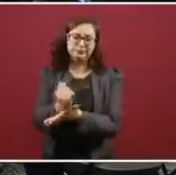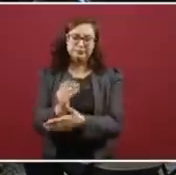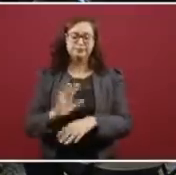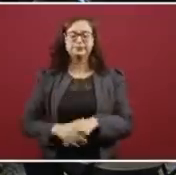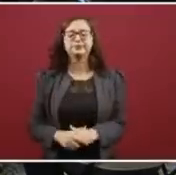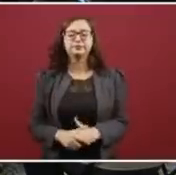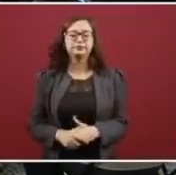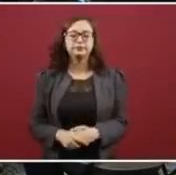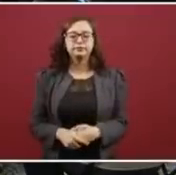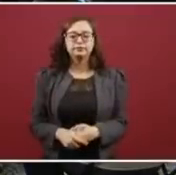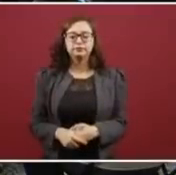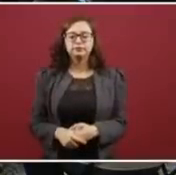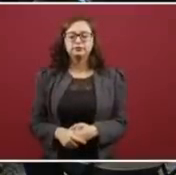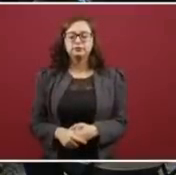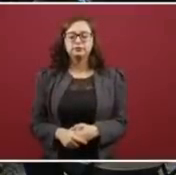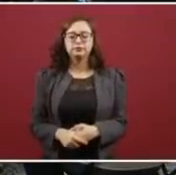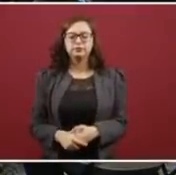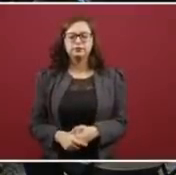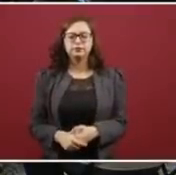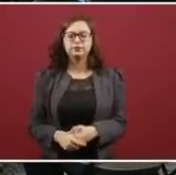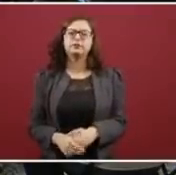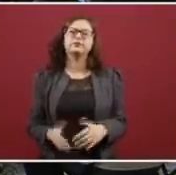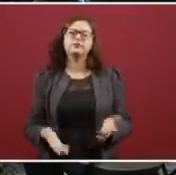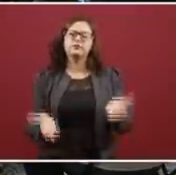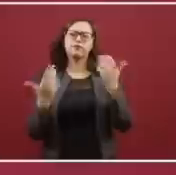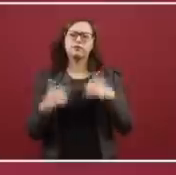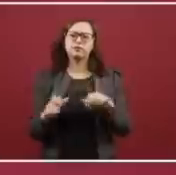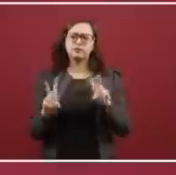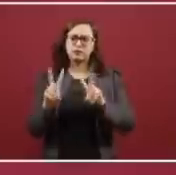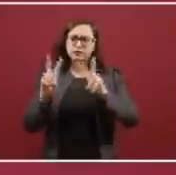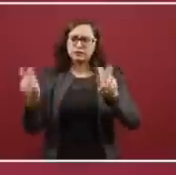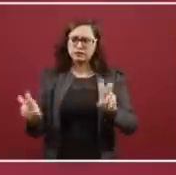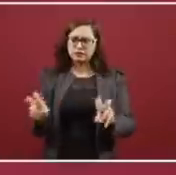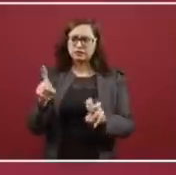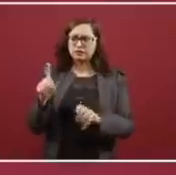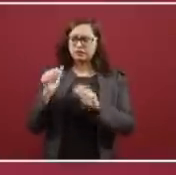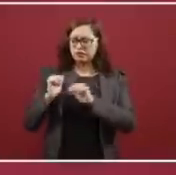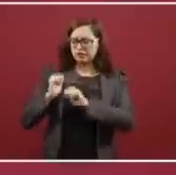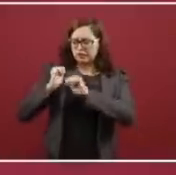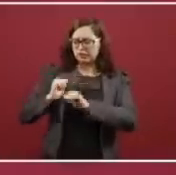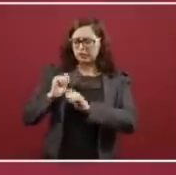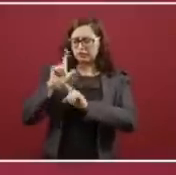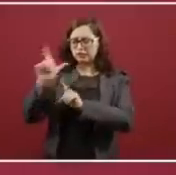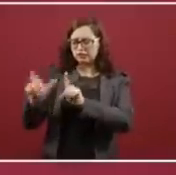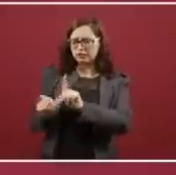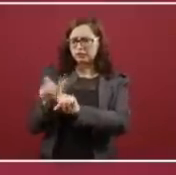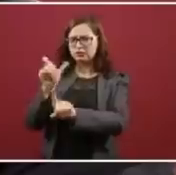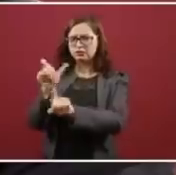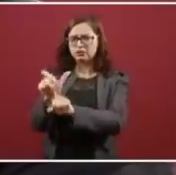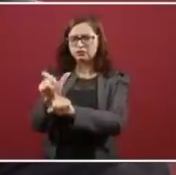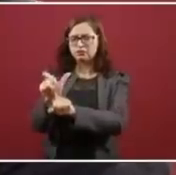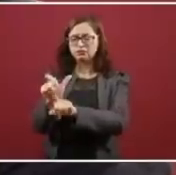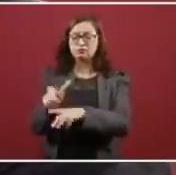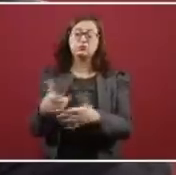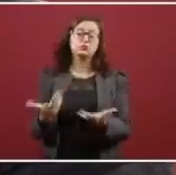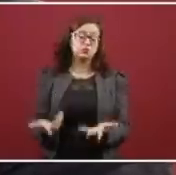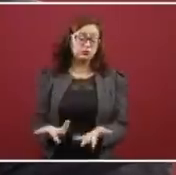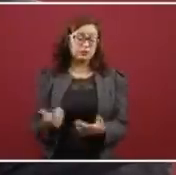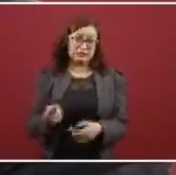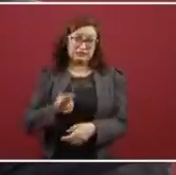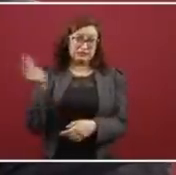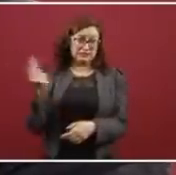muy bien acerca de la protección autoridades siempre que se